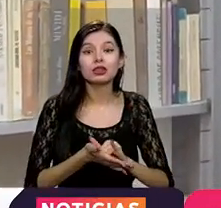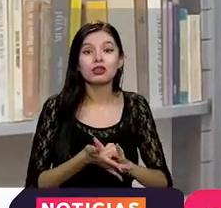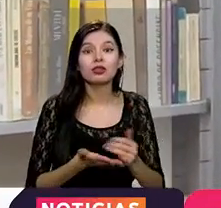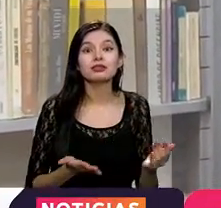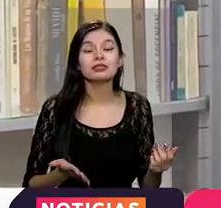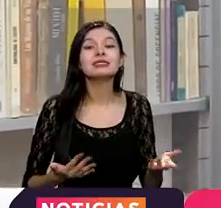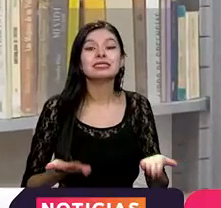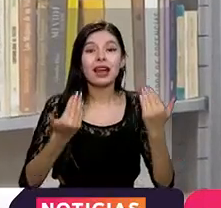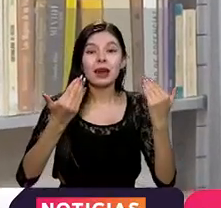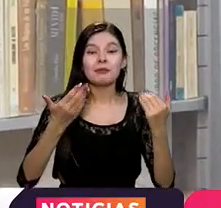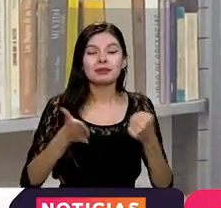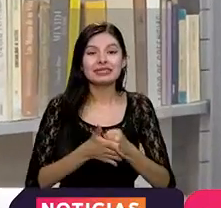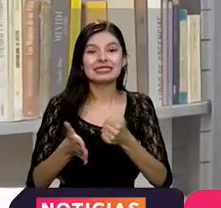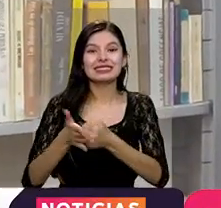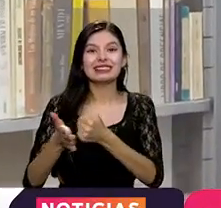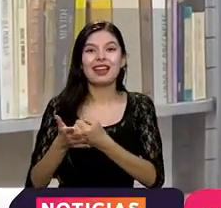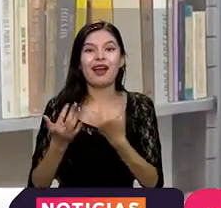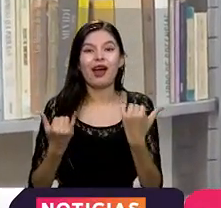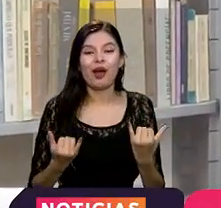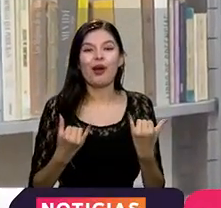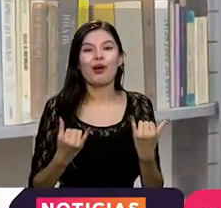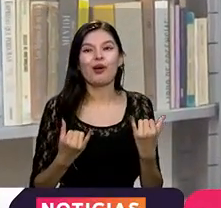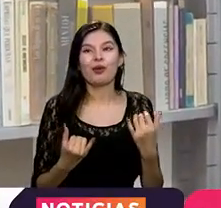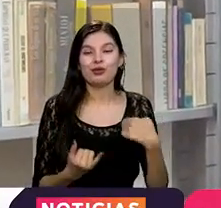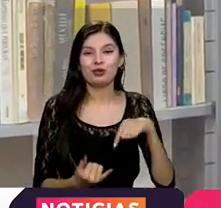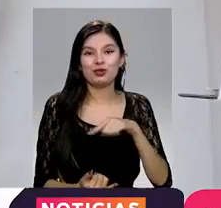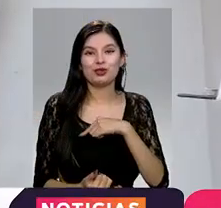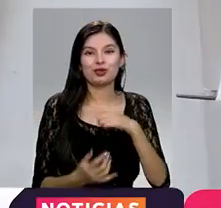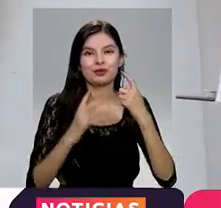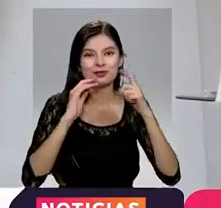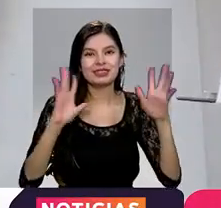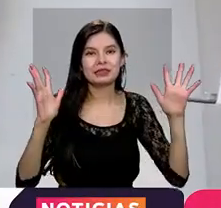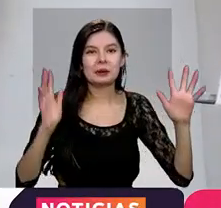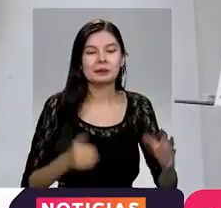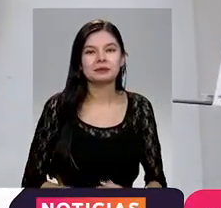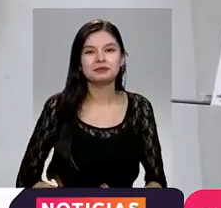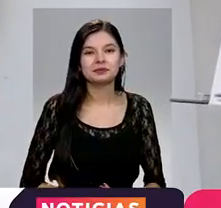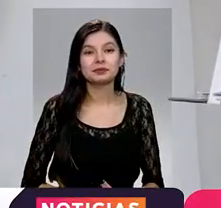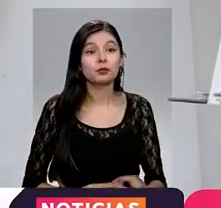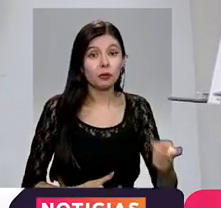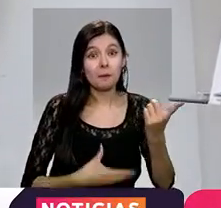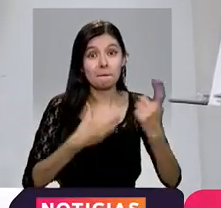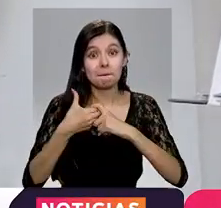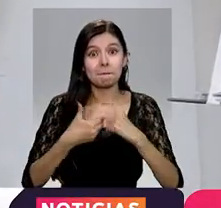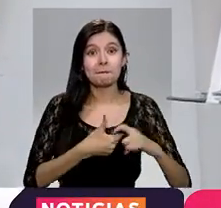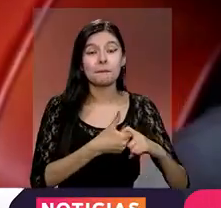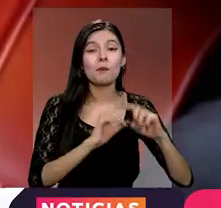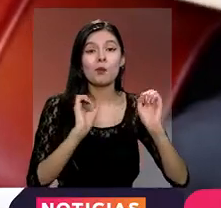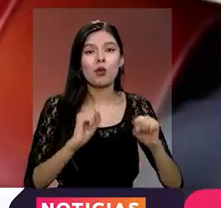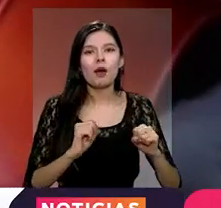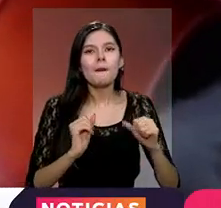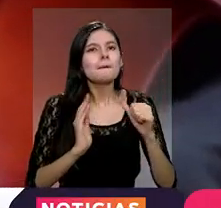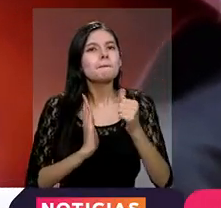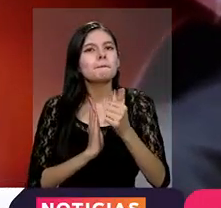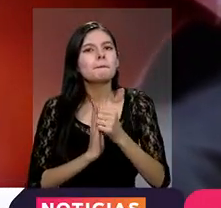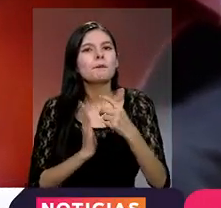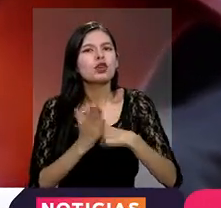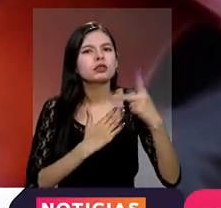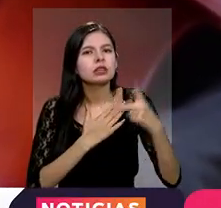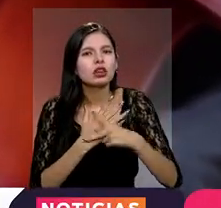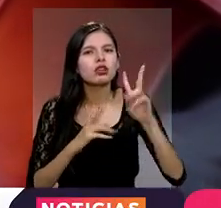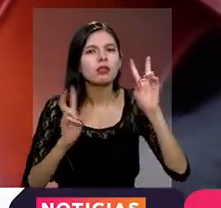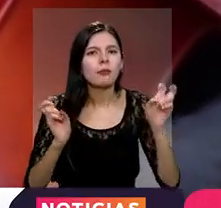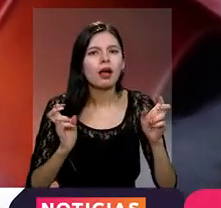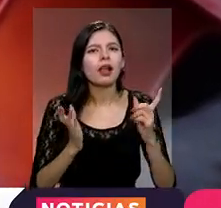estímulos que nosotros tenemos por la parte de festivales. Quienes se inscriban podrán hacerlo con proyectos relacionados a la